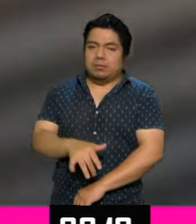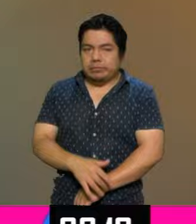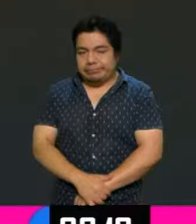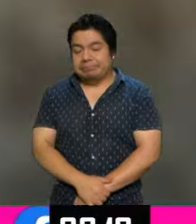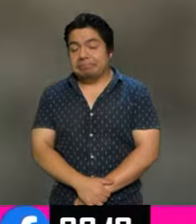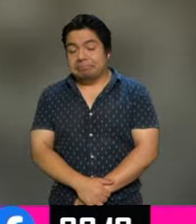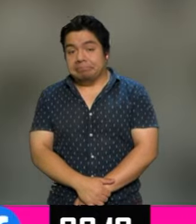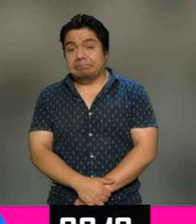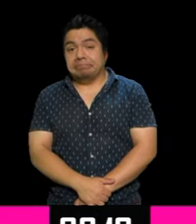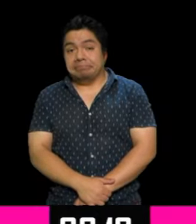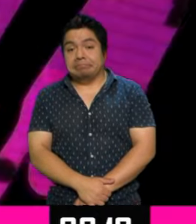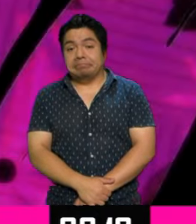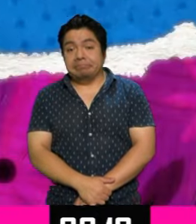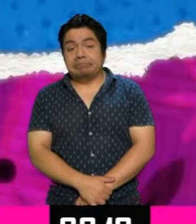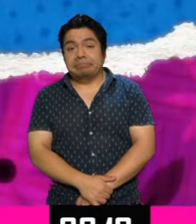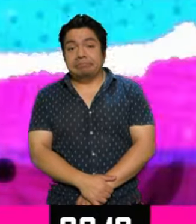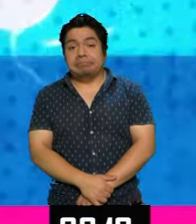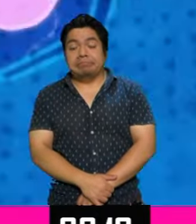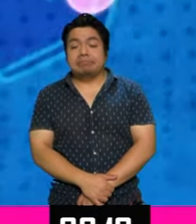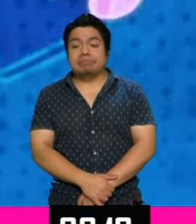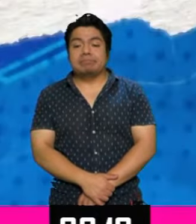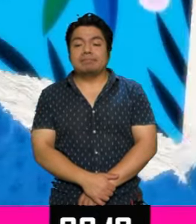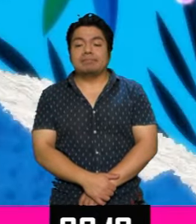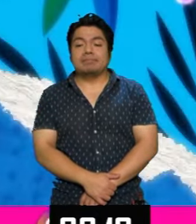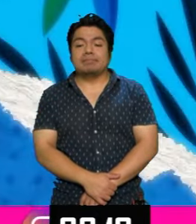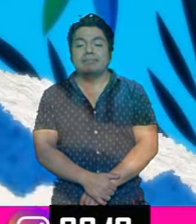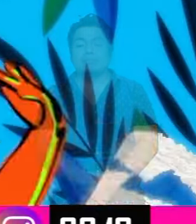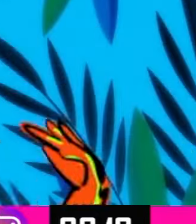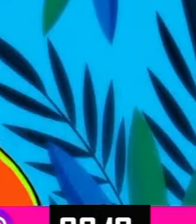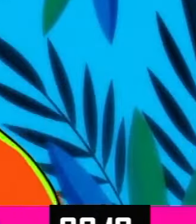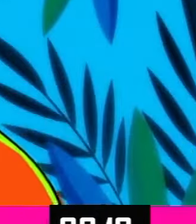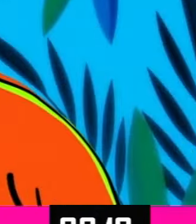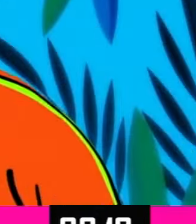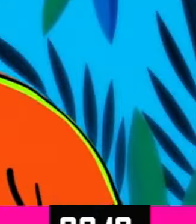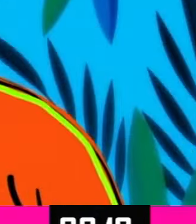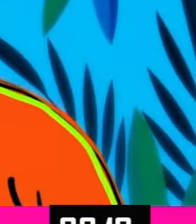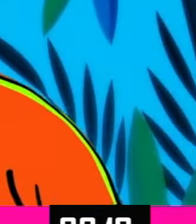Fulminante. Se cayó de la...